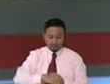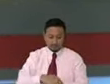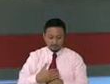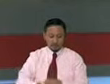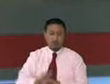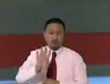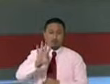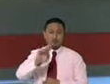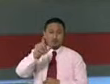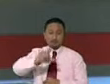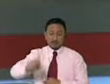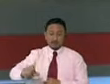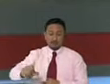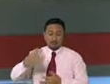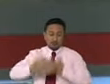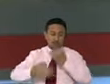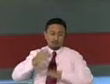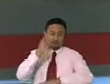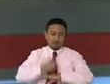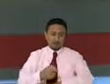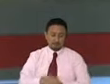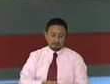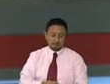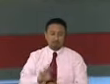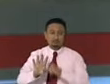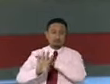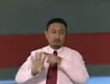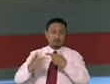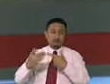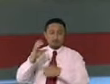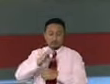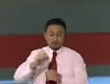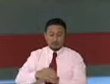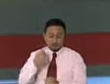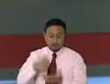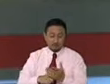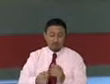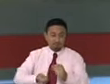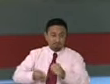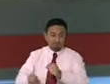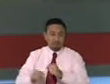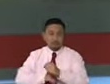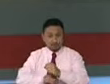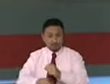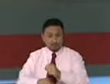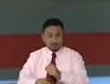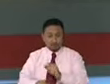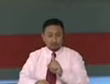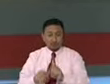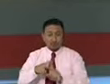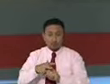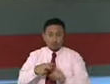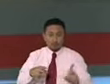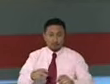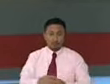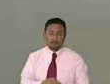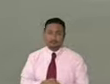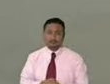personas requeridas por la justicia. Los procesados serán buscados por delitos como asesinato, violación y un prófugo del rodeo.